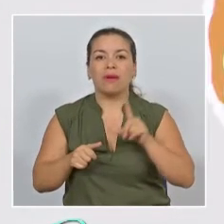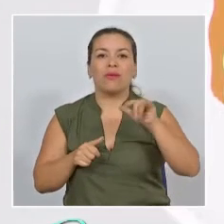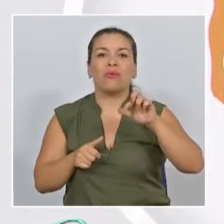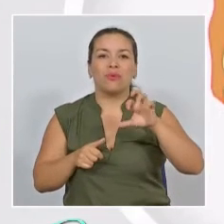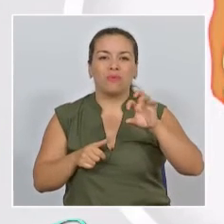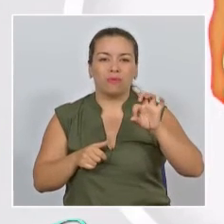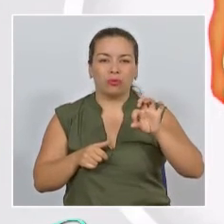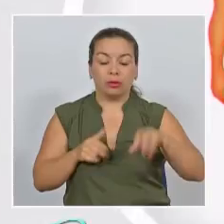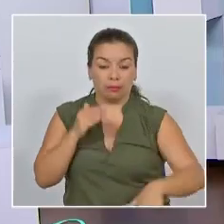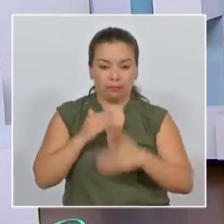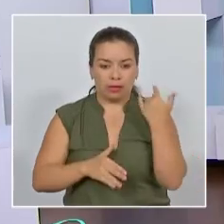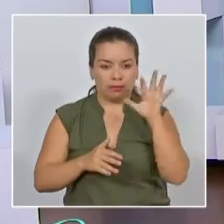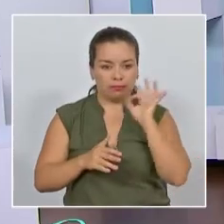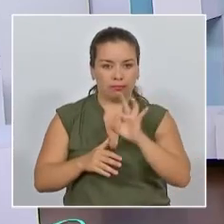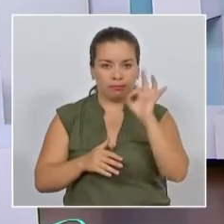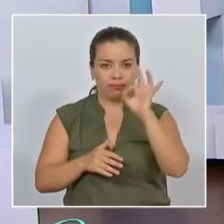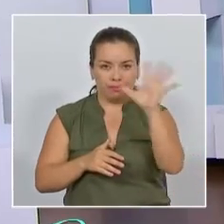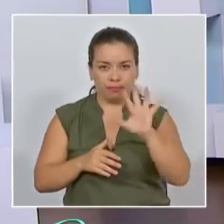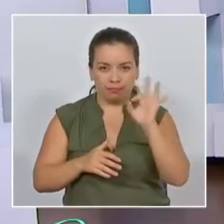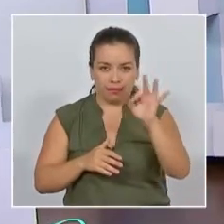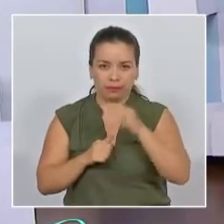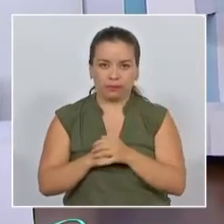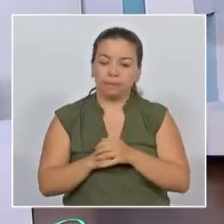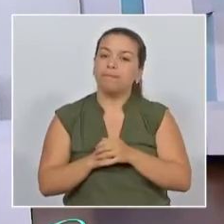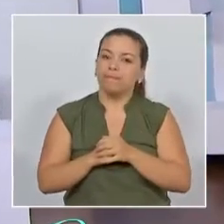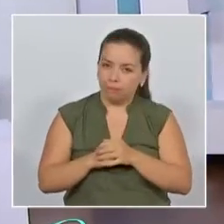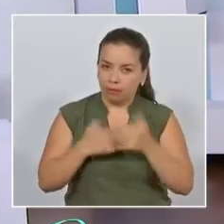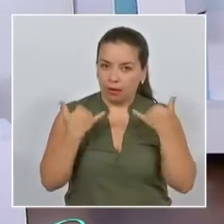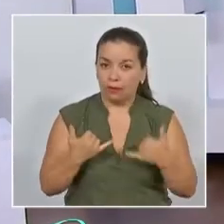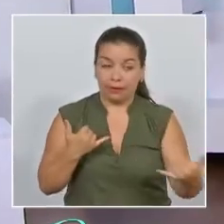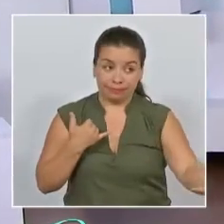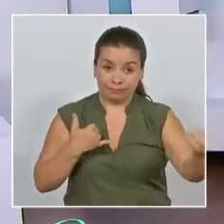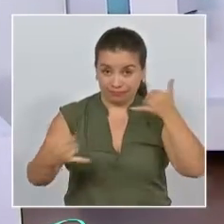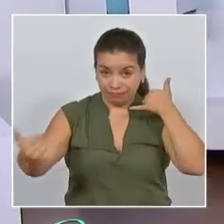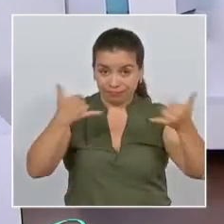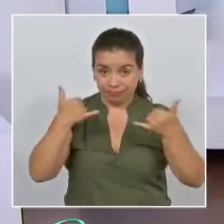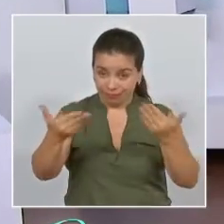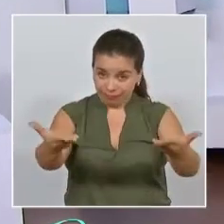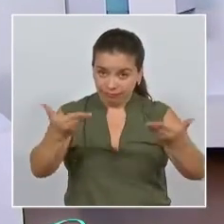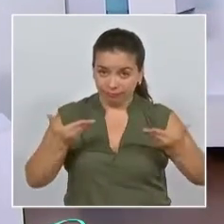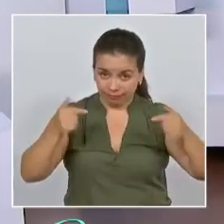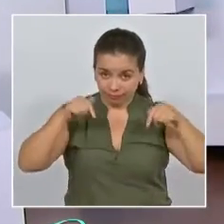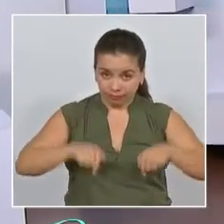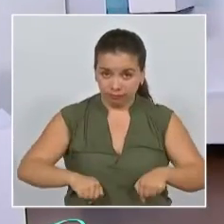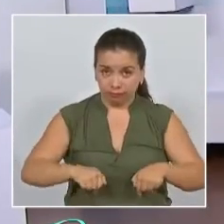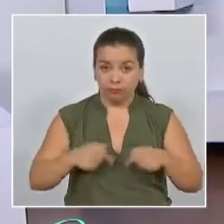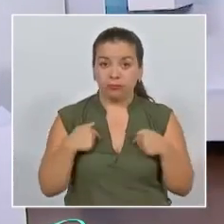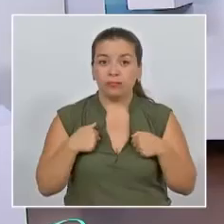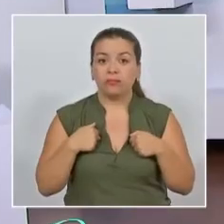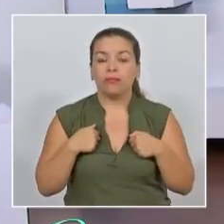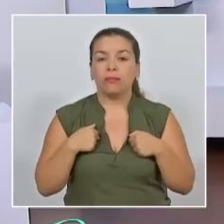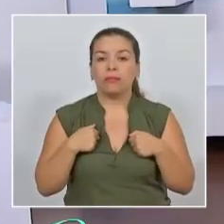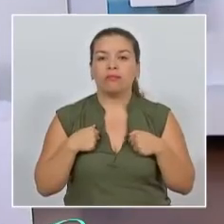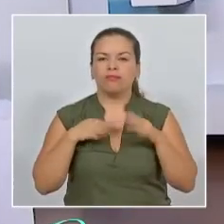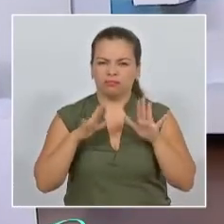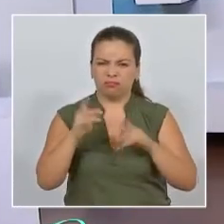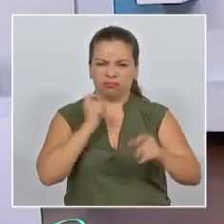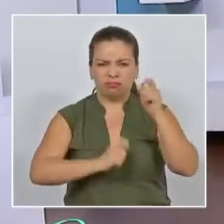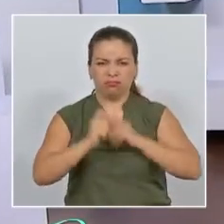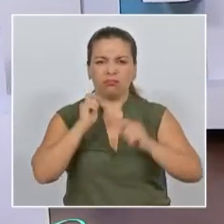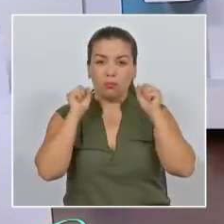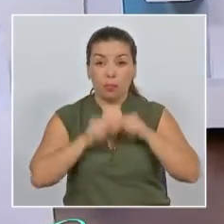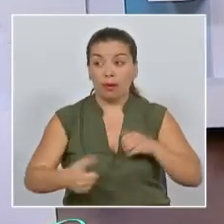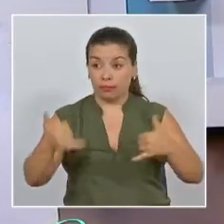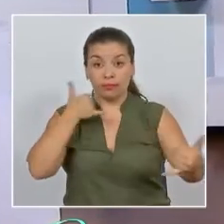aparece el virus. Vamos a abrir la línea gratis 018-127-222 para la siguiente parte del programa y ustedes se pueden comunicar